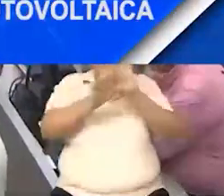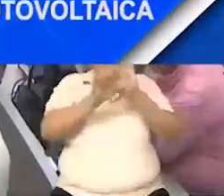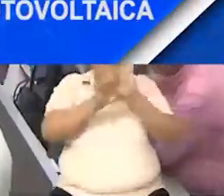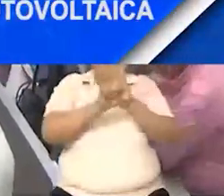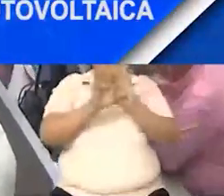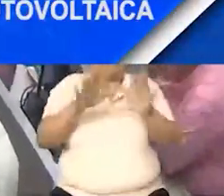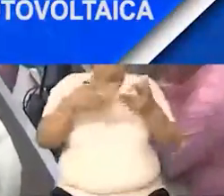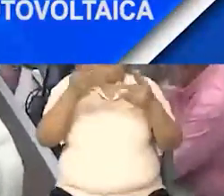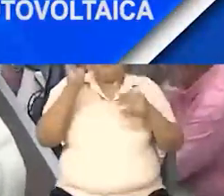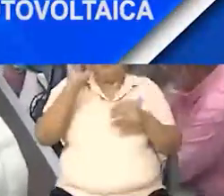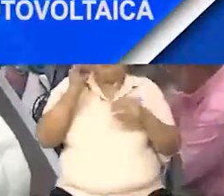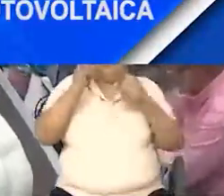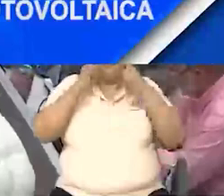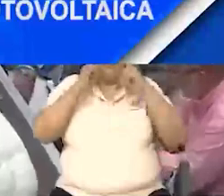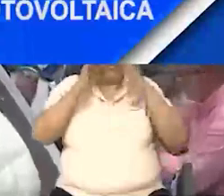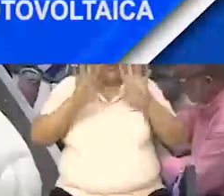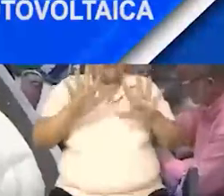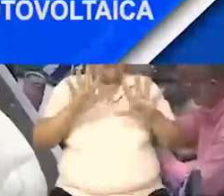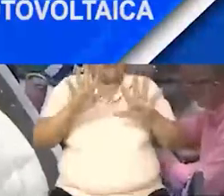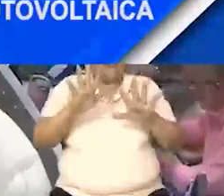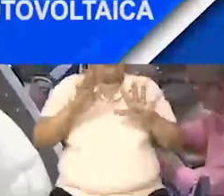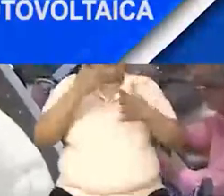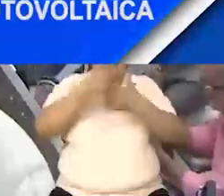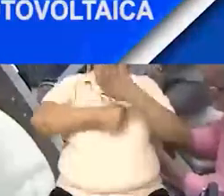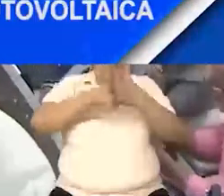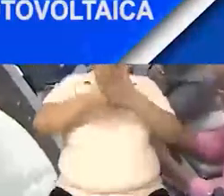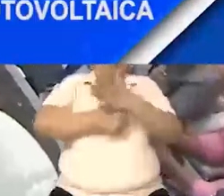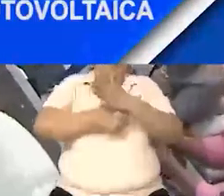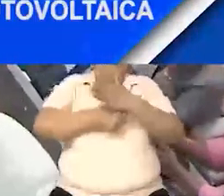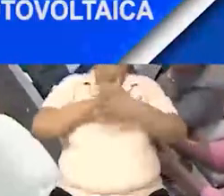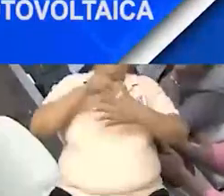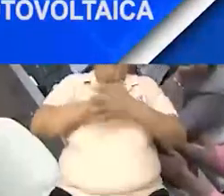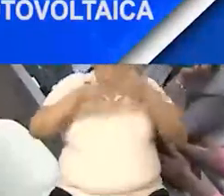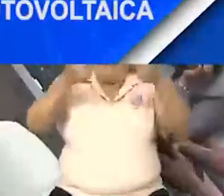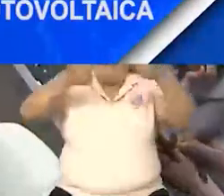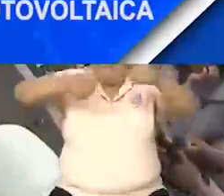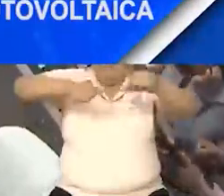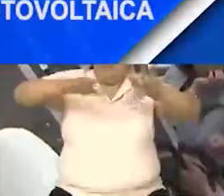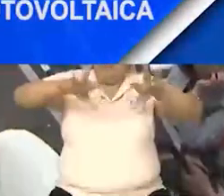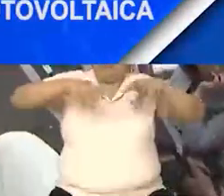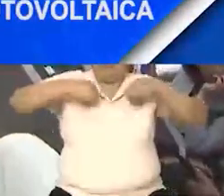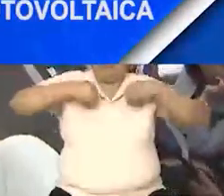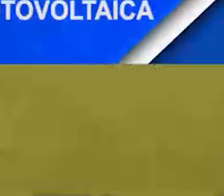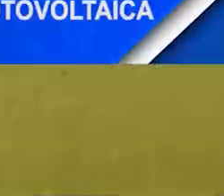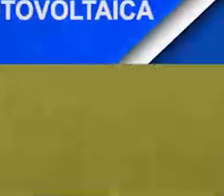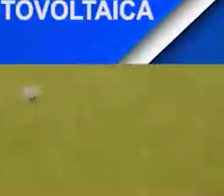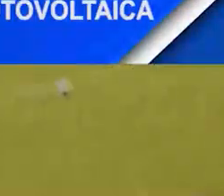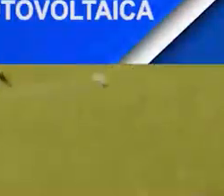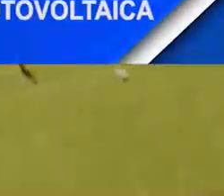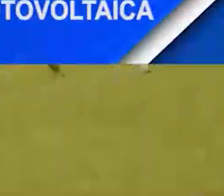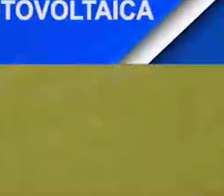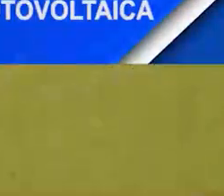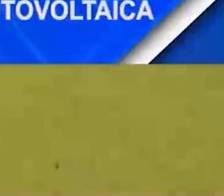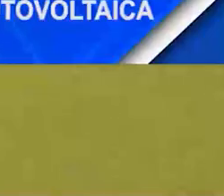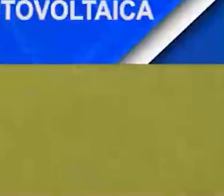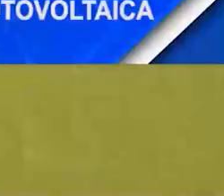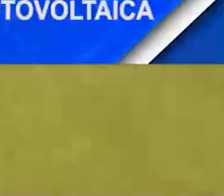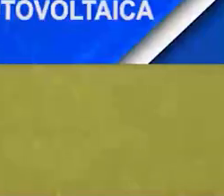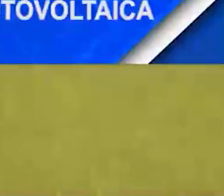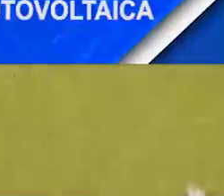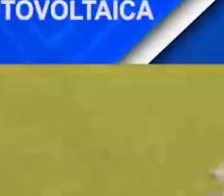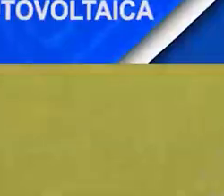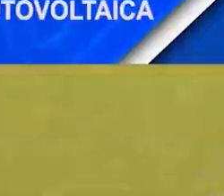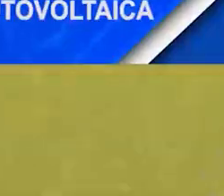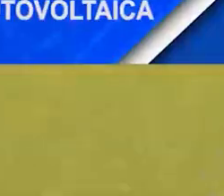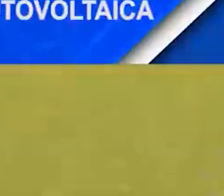Hacienda y China por un monto de 65,9 60,000 euros para financiar el